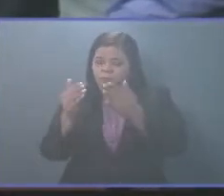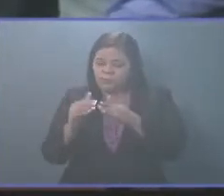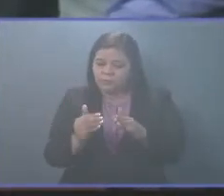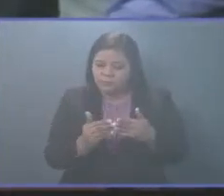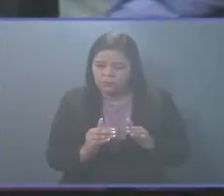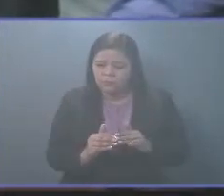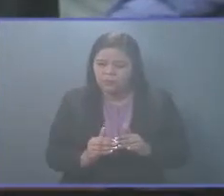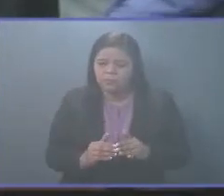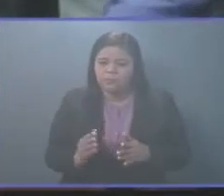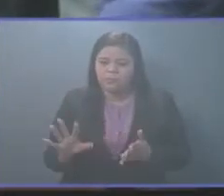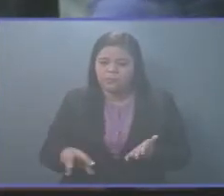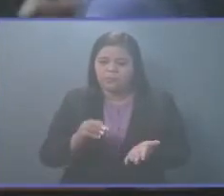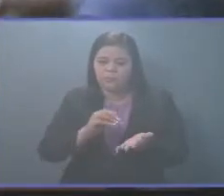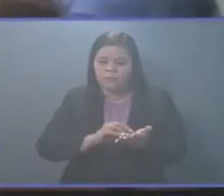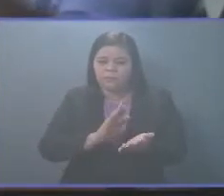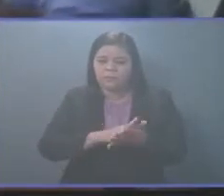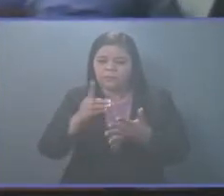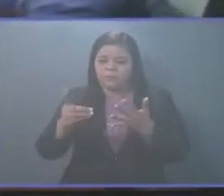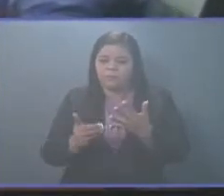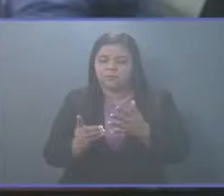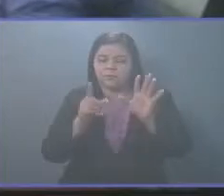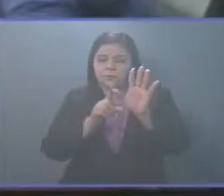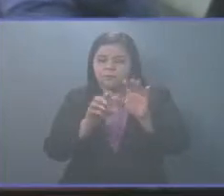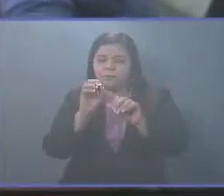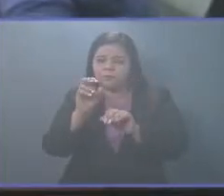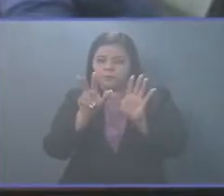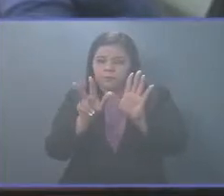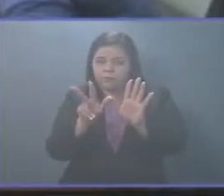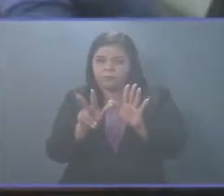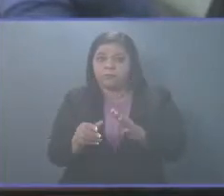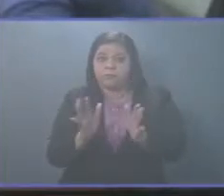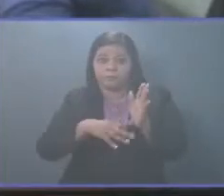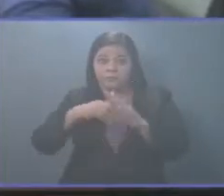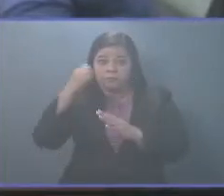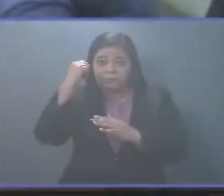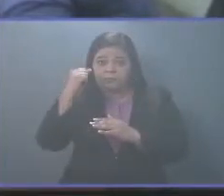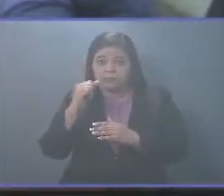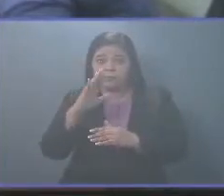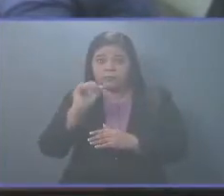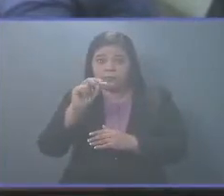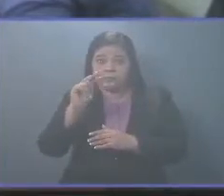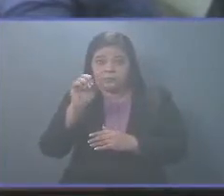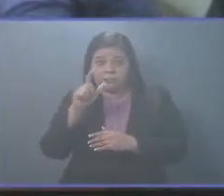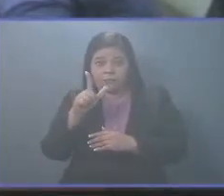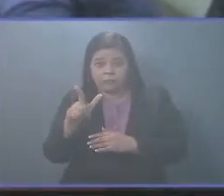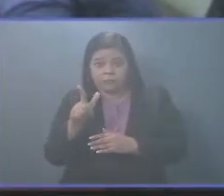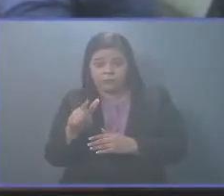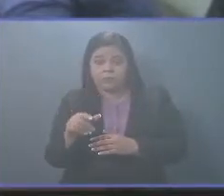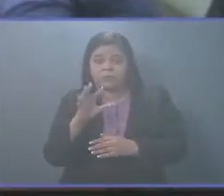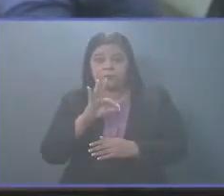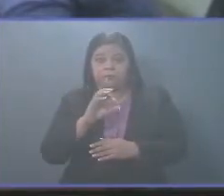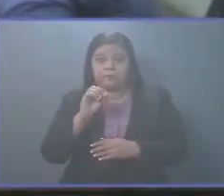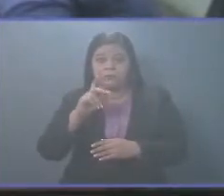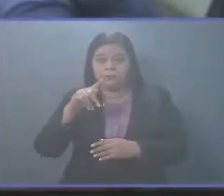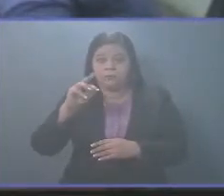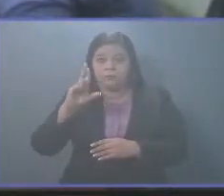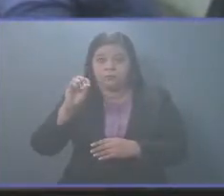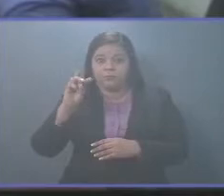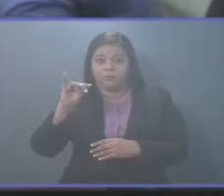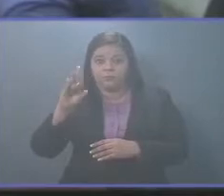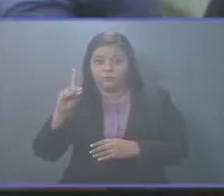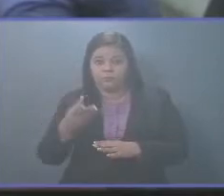Distinto a lo dispuesto en el Decreto Legislativo 608, el principal canal para movilizar los recursos fue el FOPROMID, al que se le